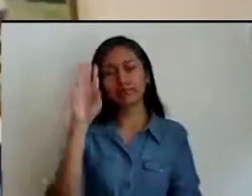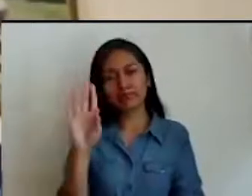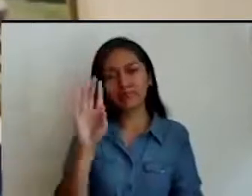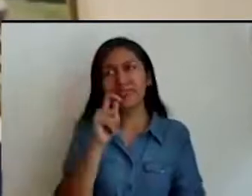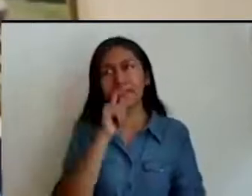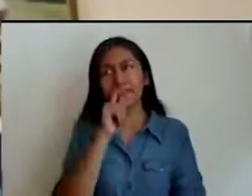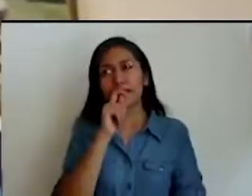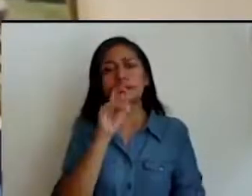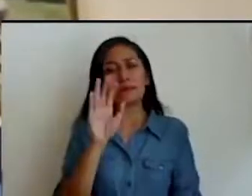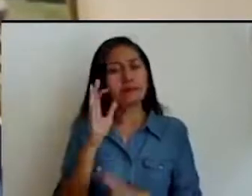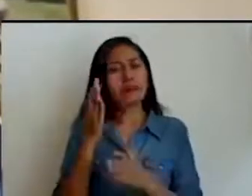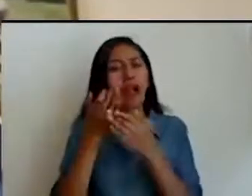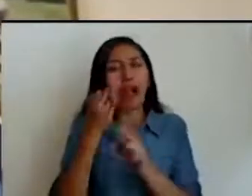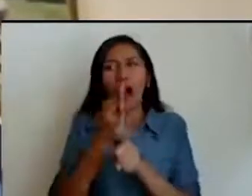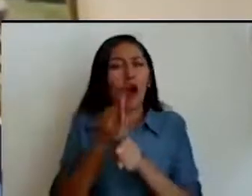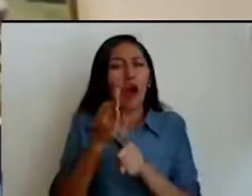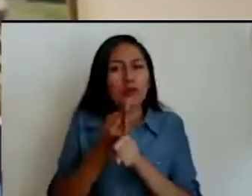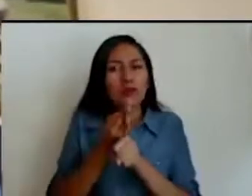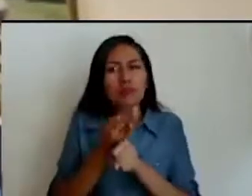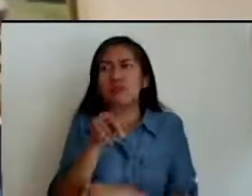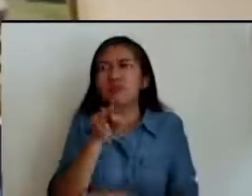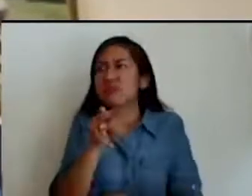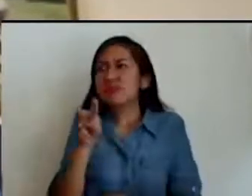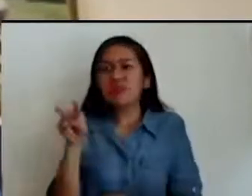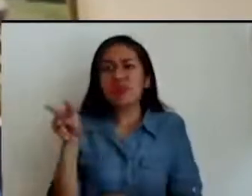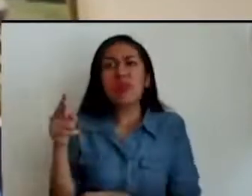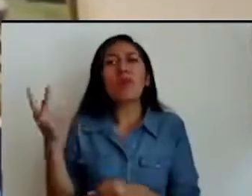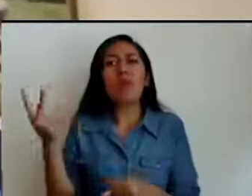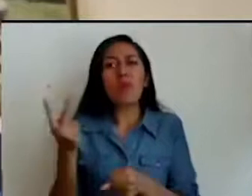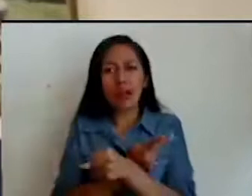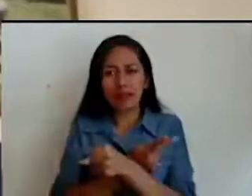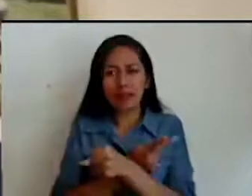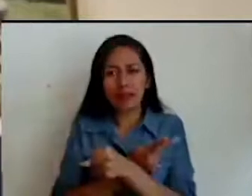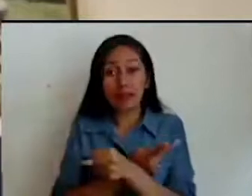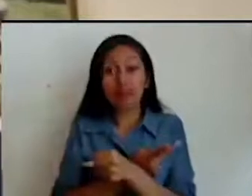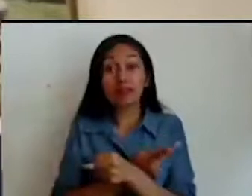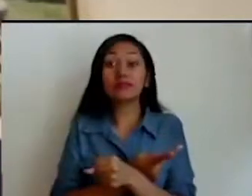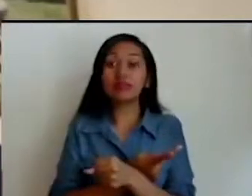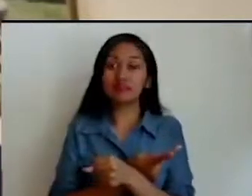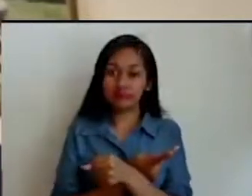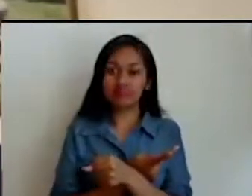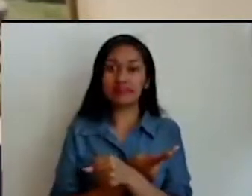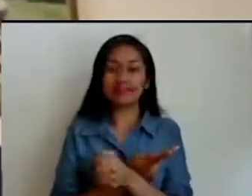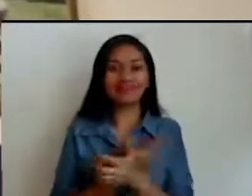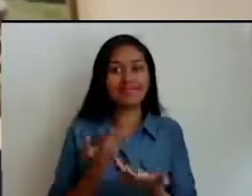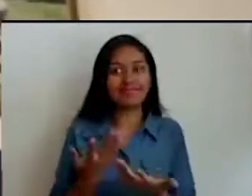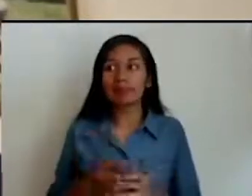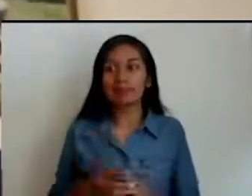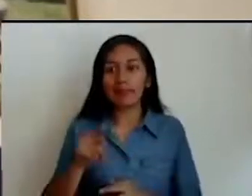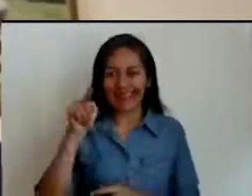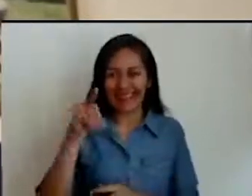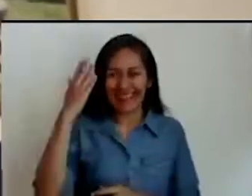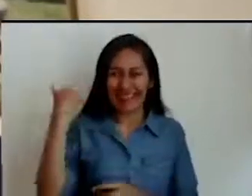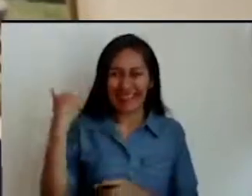momento actual? Un punto importantísimo es la distancia que se